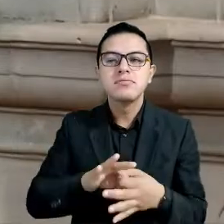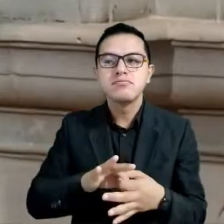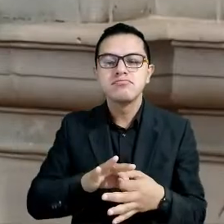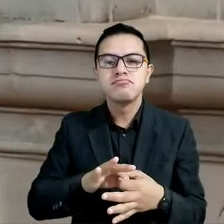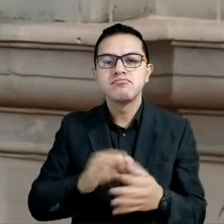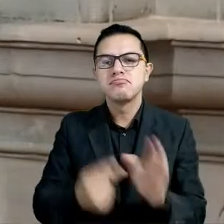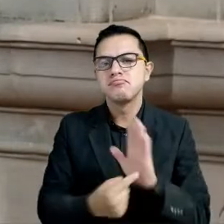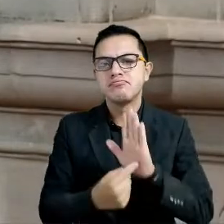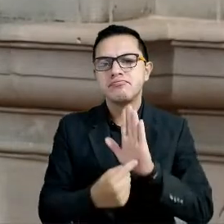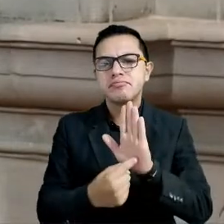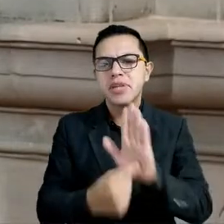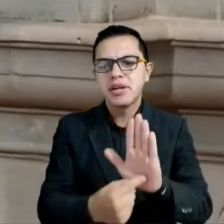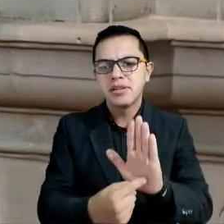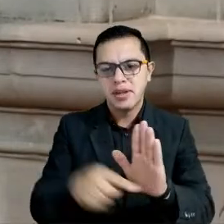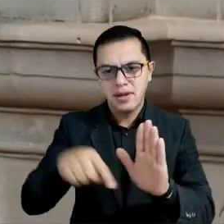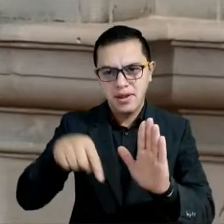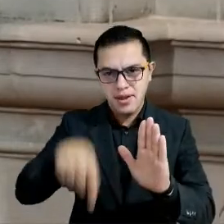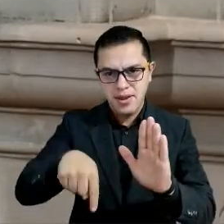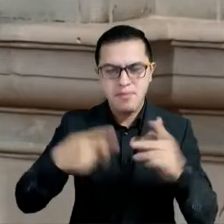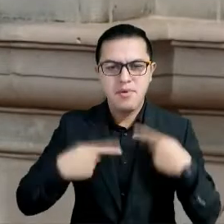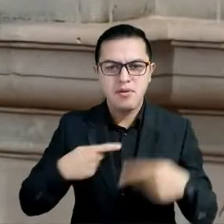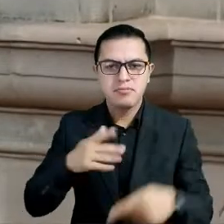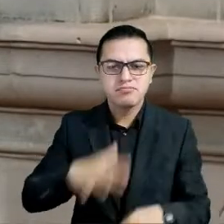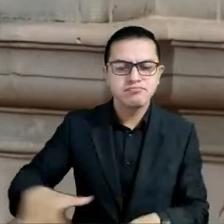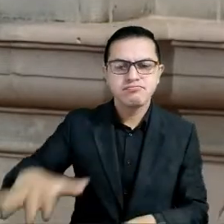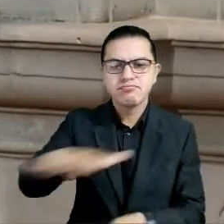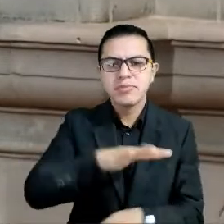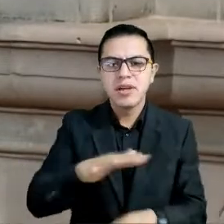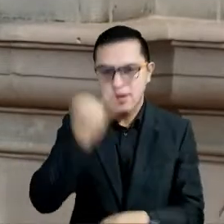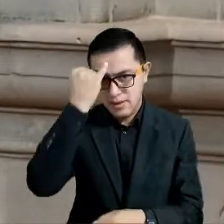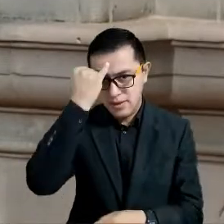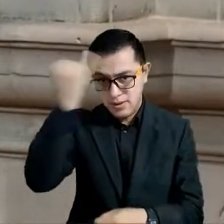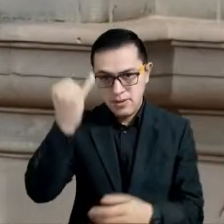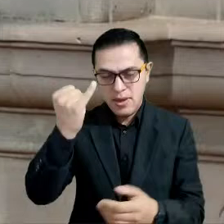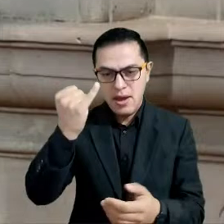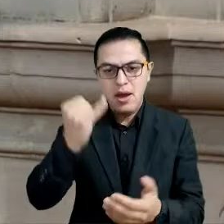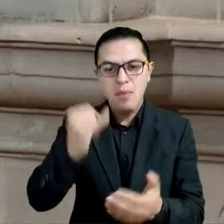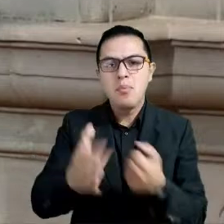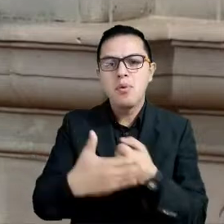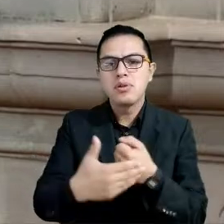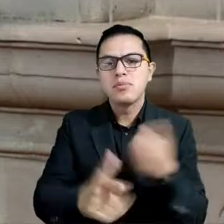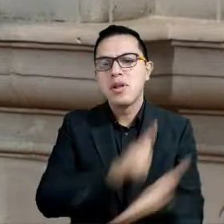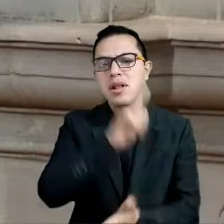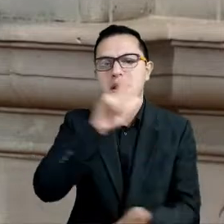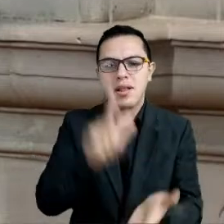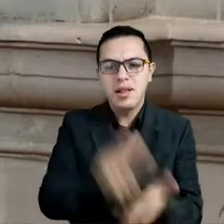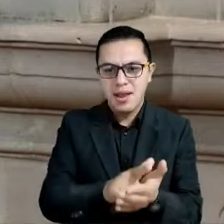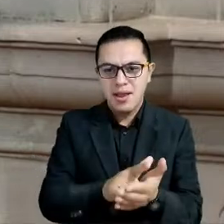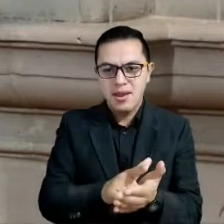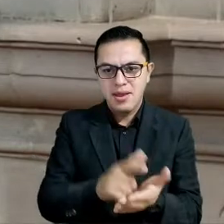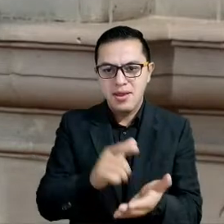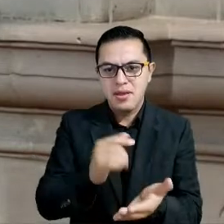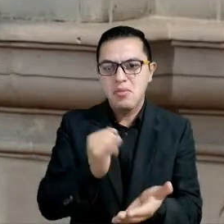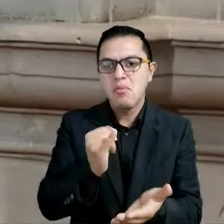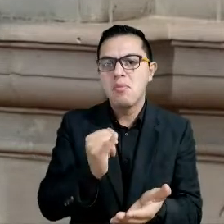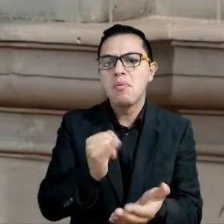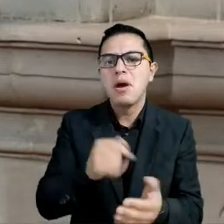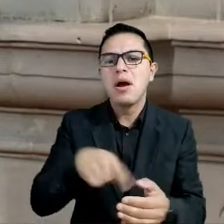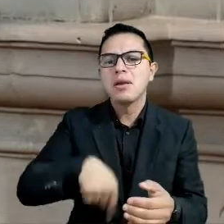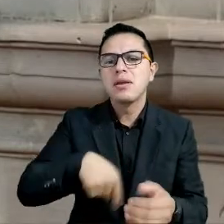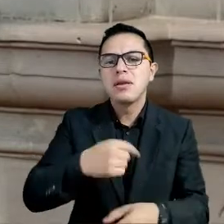de la soberanía popular la iniciativa de Ley de Ingresos del Estado de México para el ejercicio fiscal del